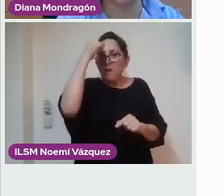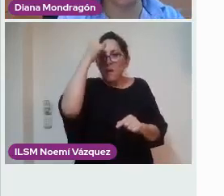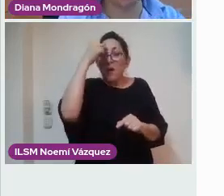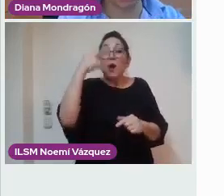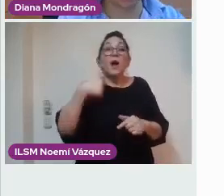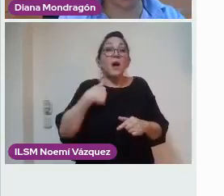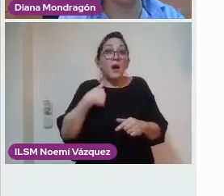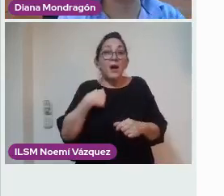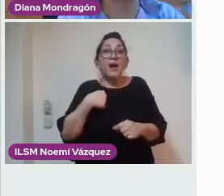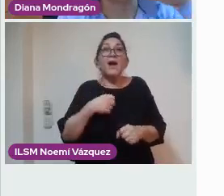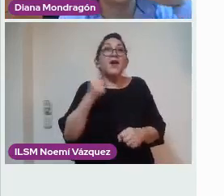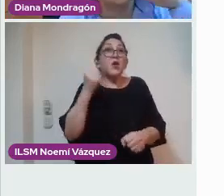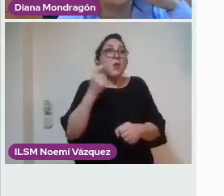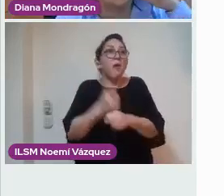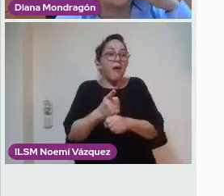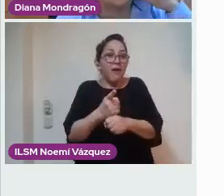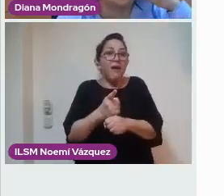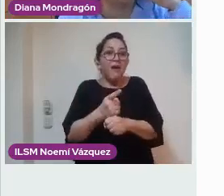en el trabajo en equipo?